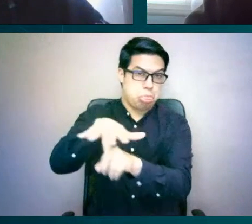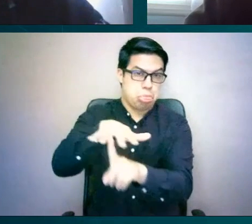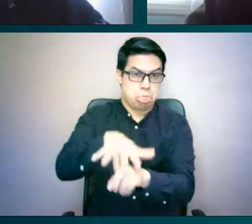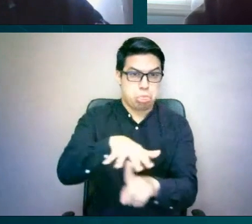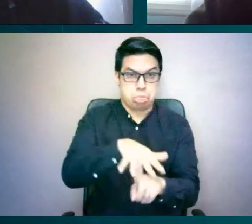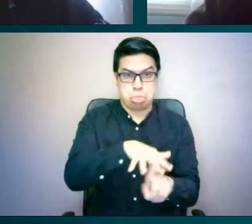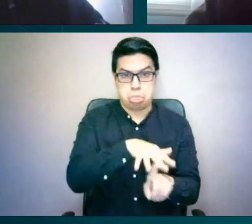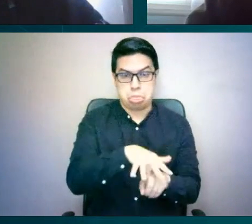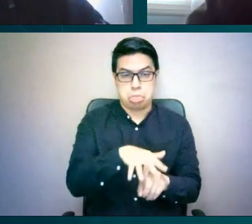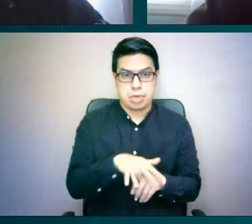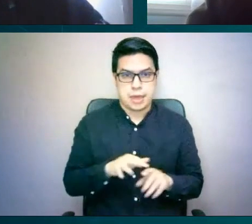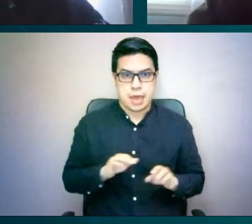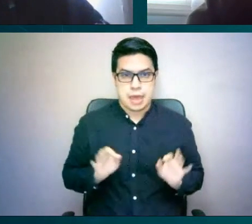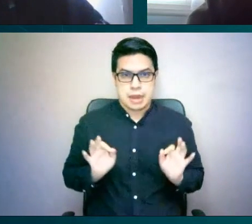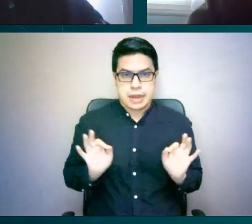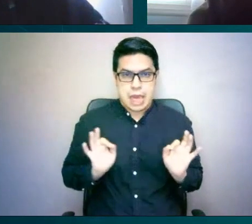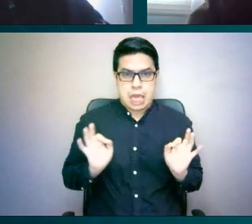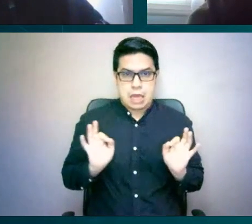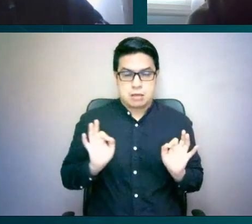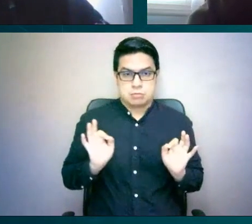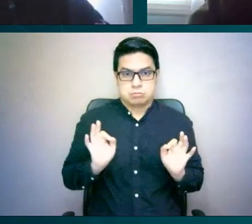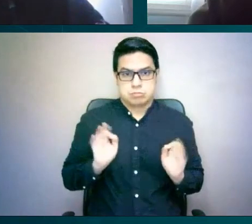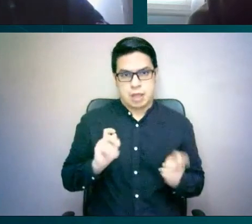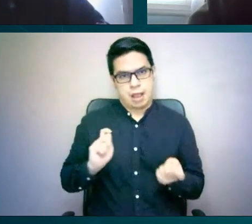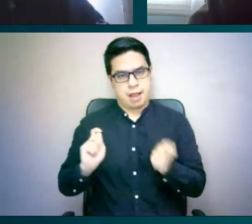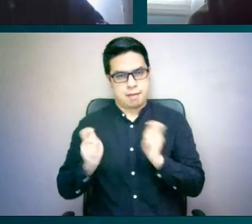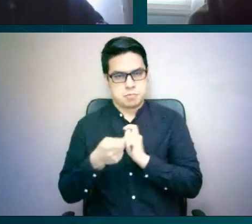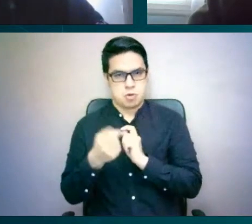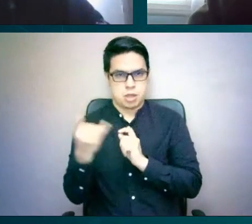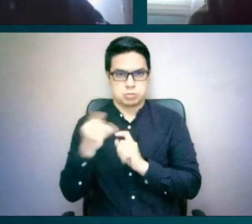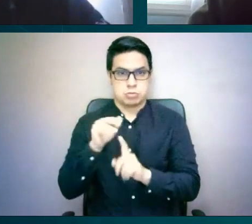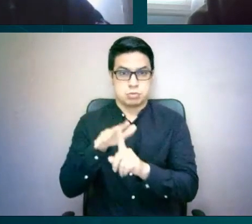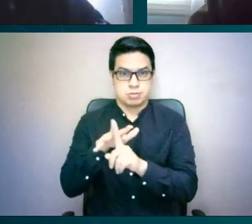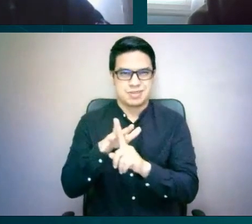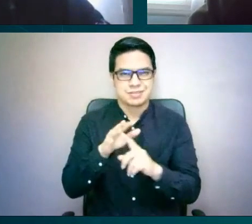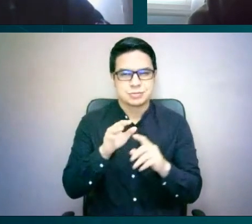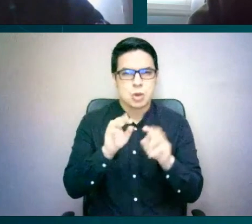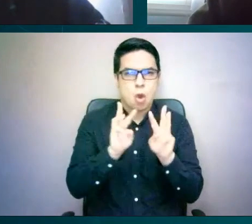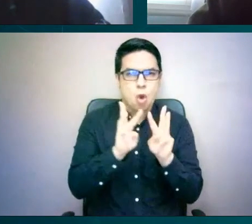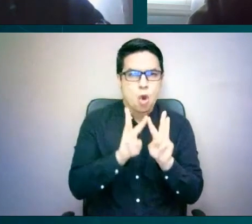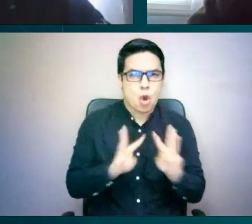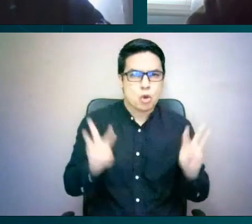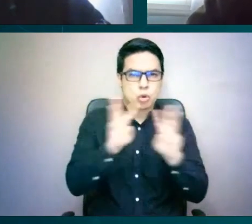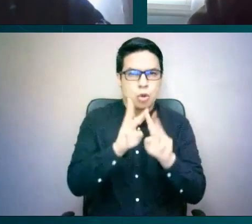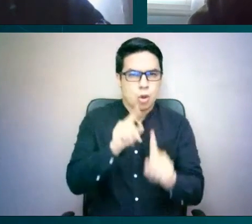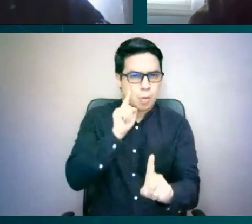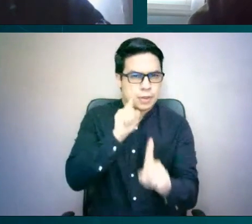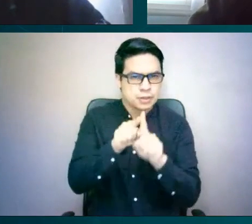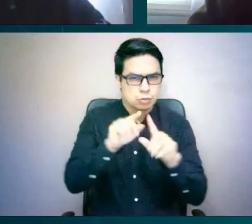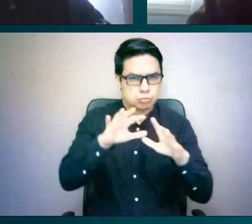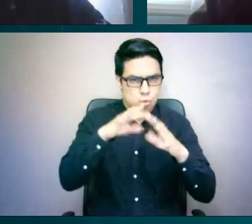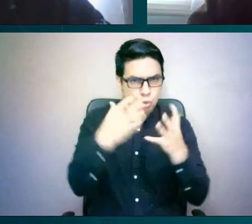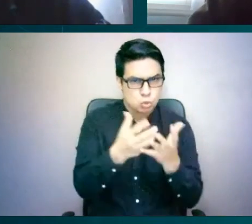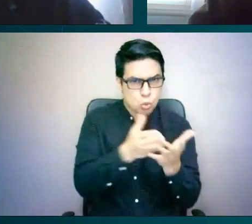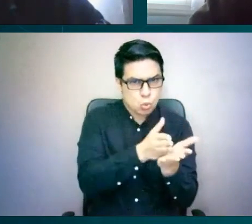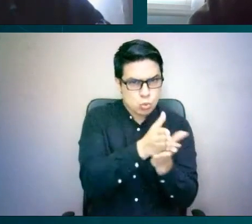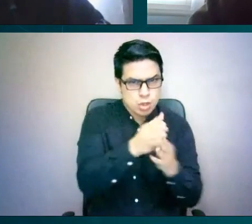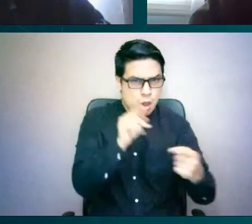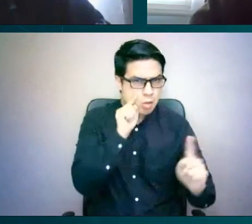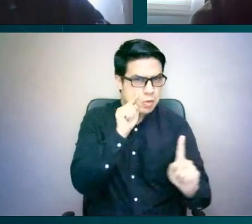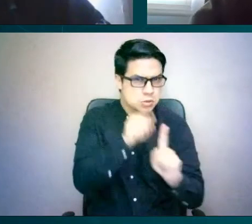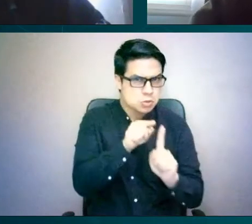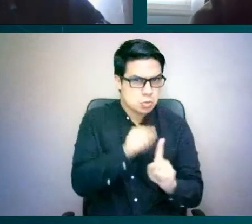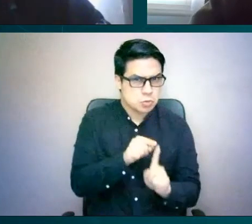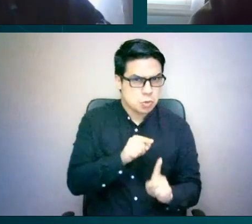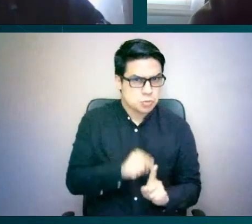los objetivos de desarrollo sostenible de Naciones Unidas se cumplan, luego pudiera ser presentado